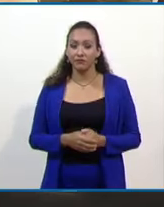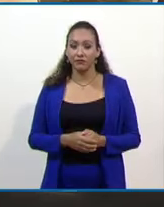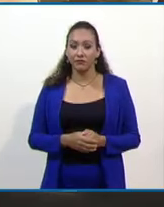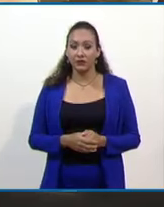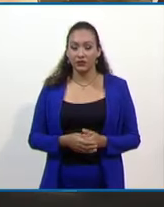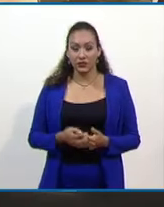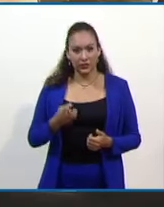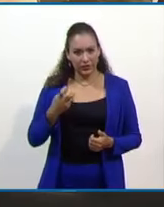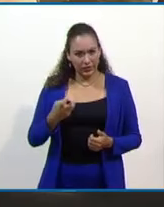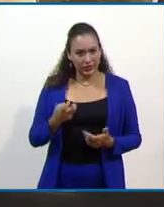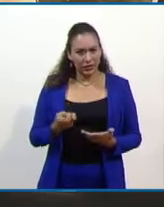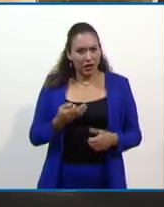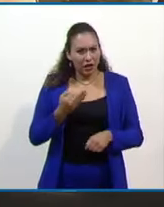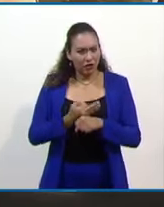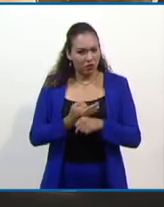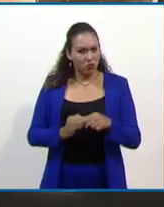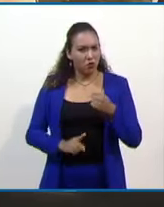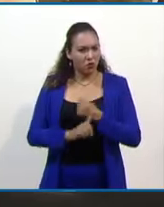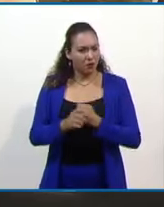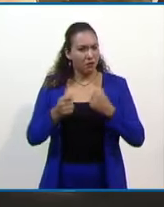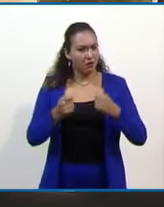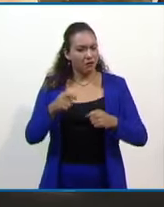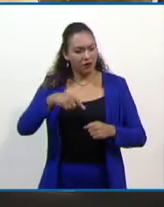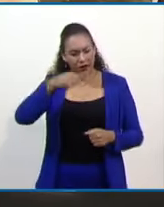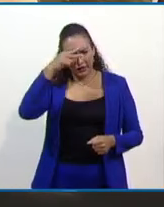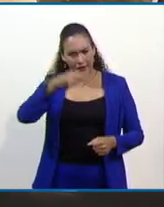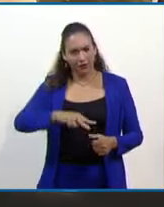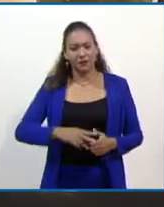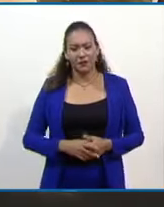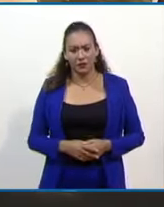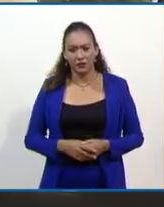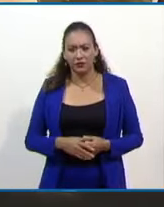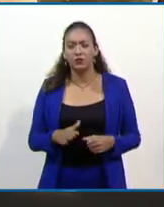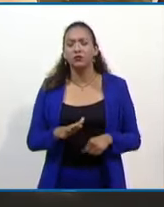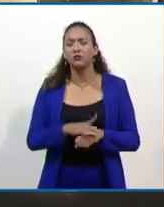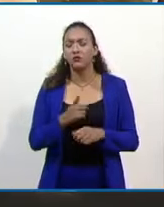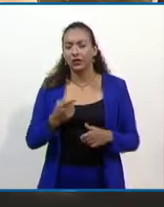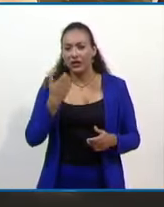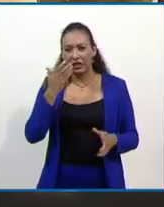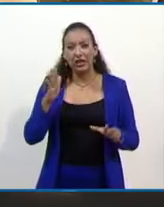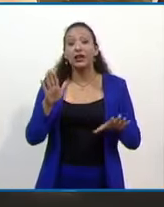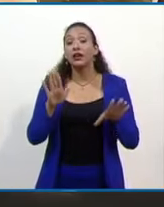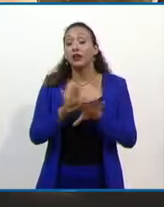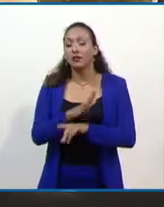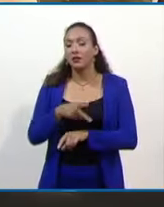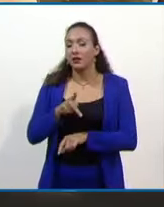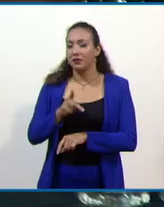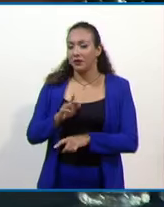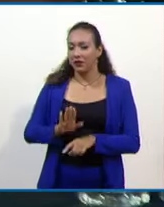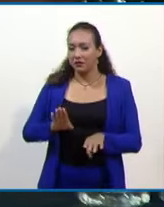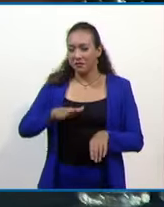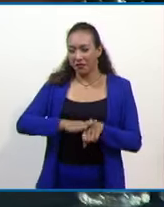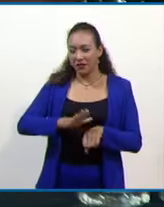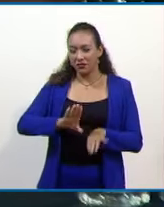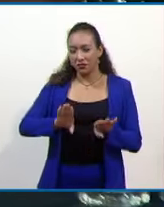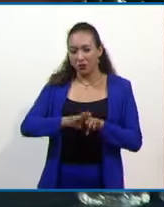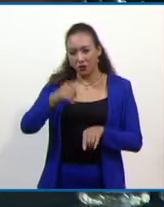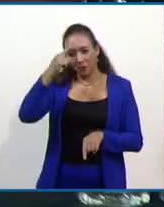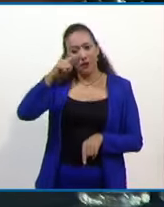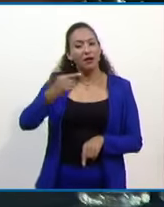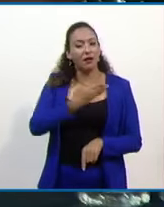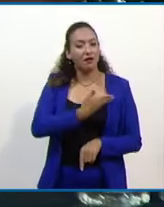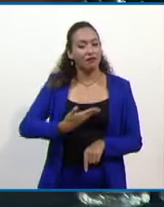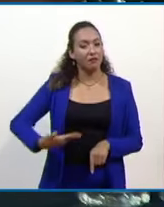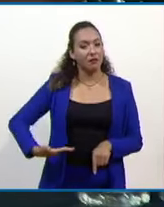se presenta en un momento tan delicado en el país, con una pretensión de cambio de nuestro modelo constitucional.